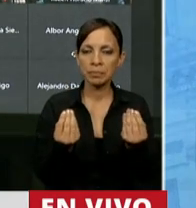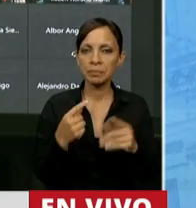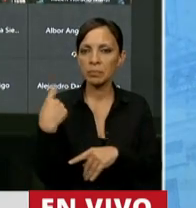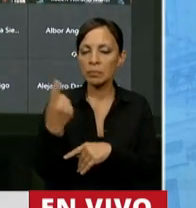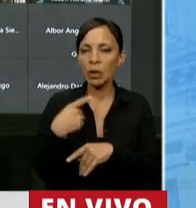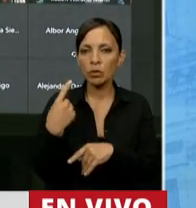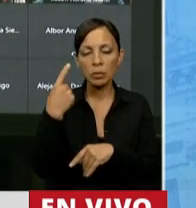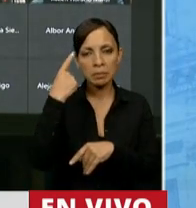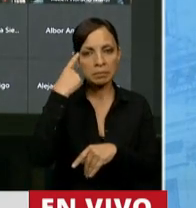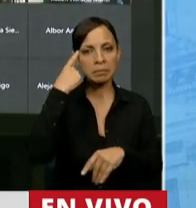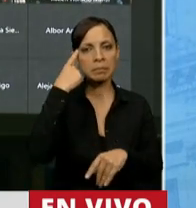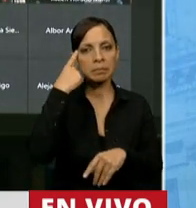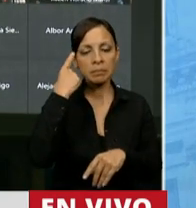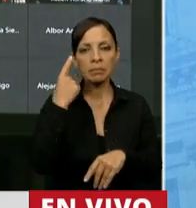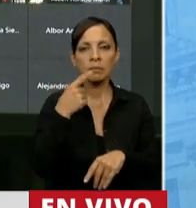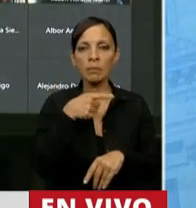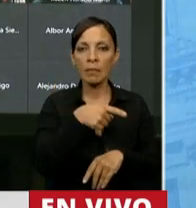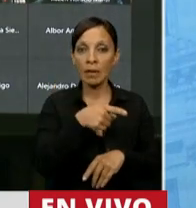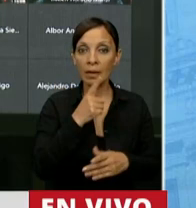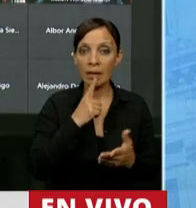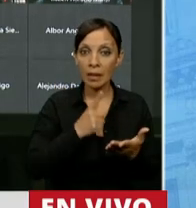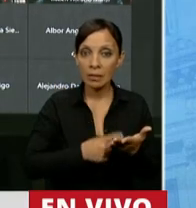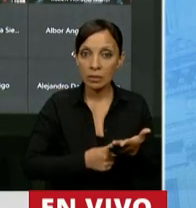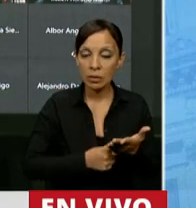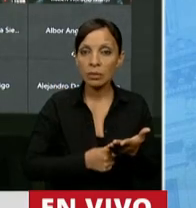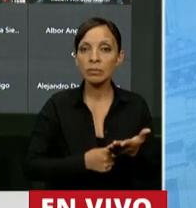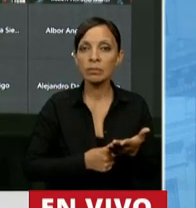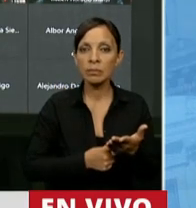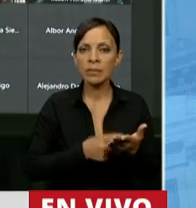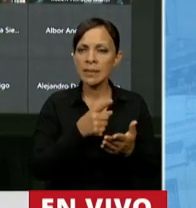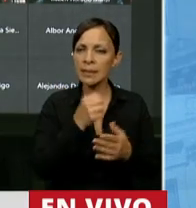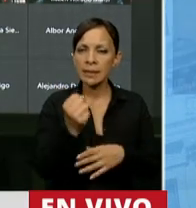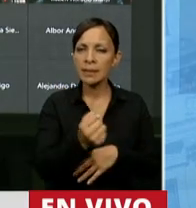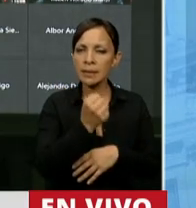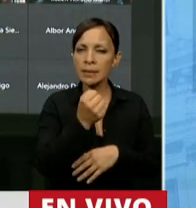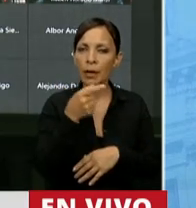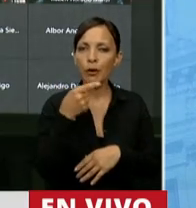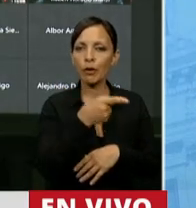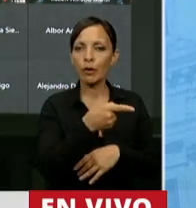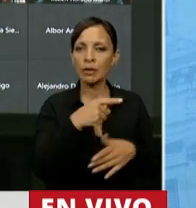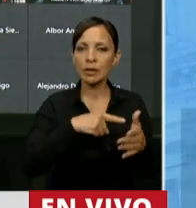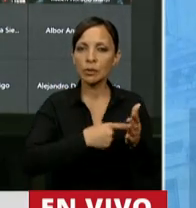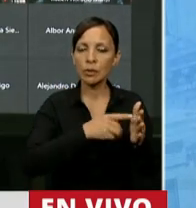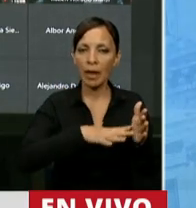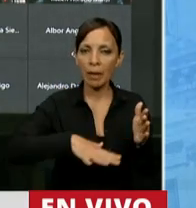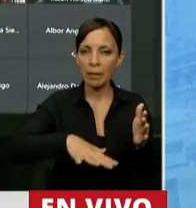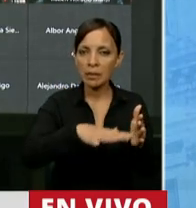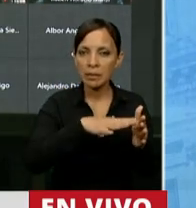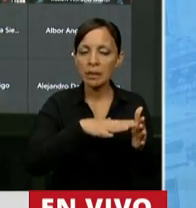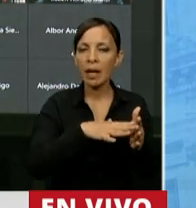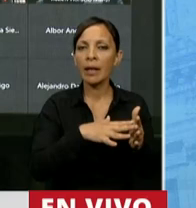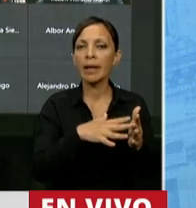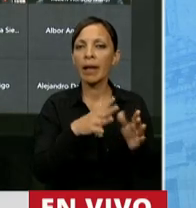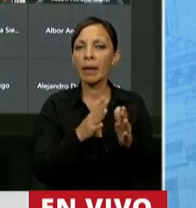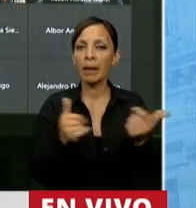nosotros consideramos que es esa medida, esa venganza, ese ensañamiento con la Ciudad de Buenos Aires es